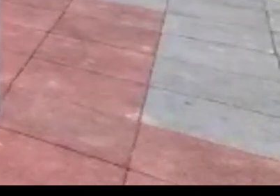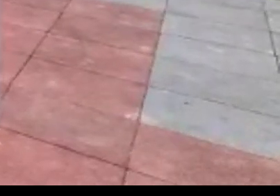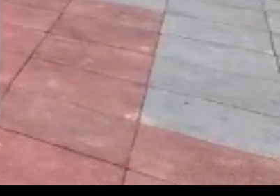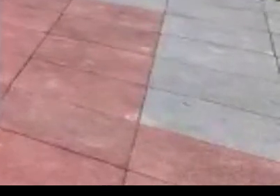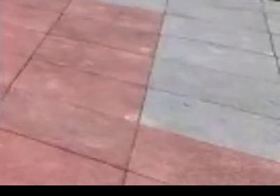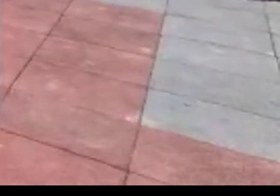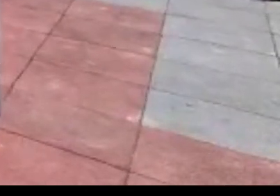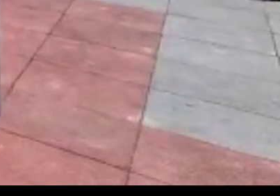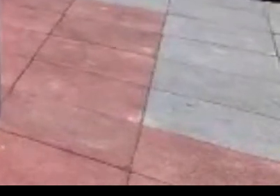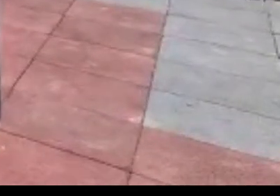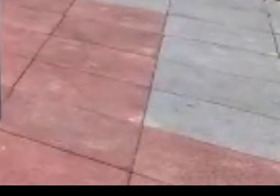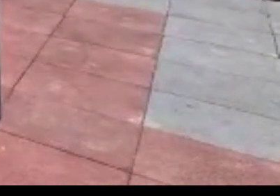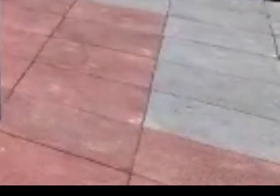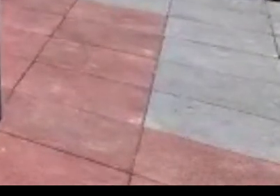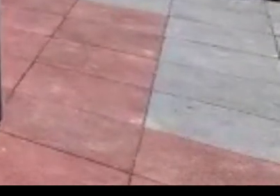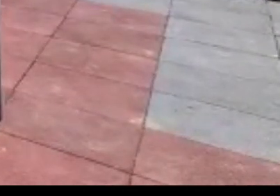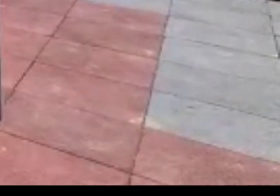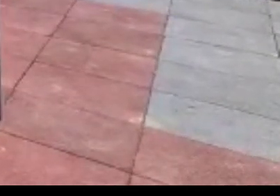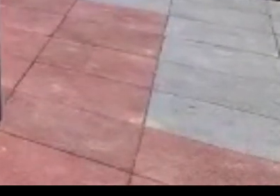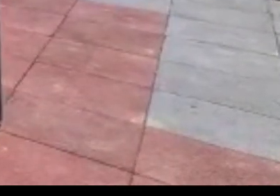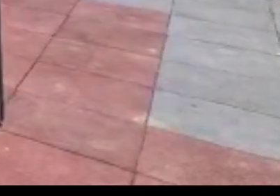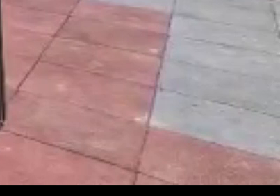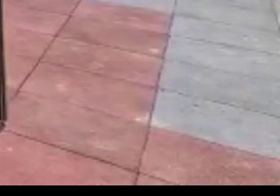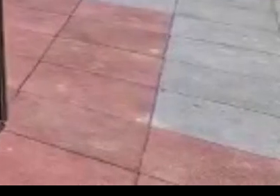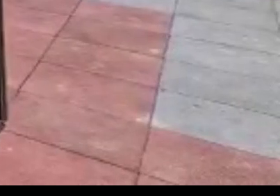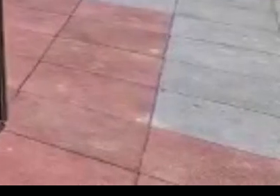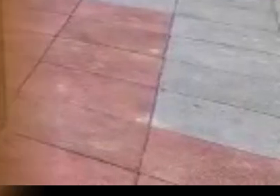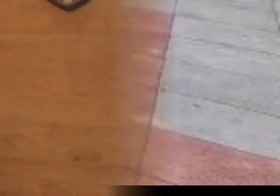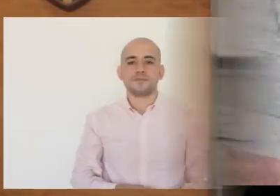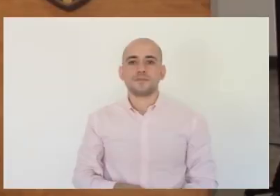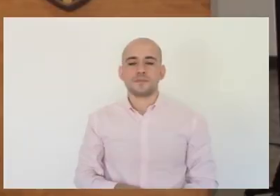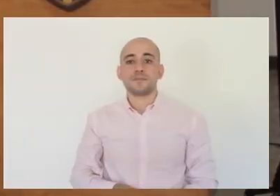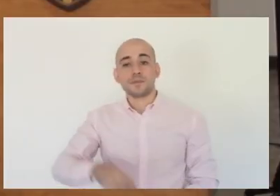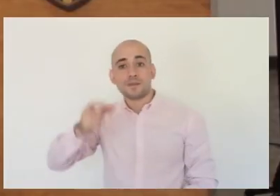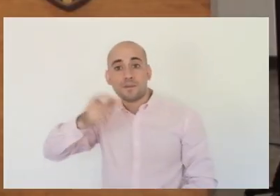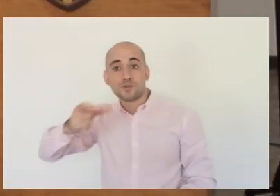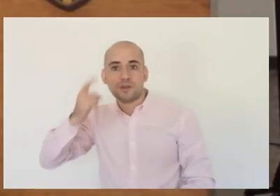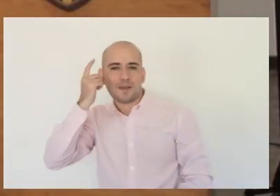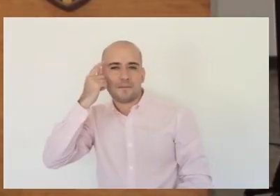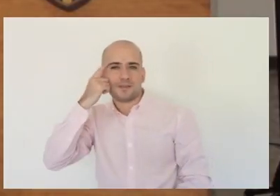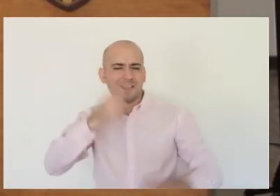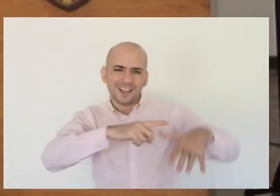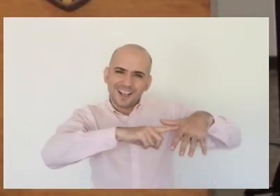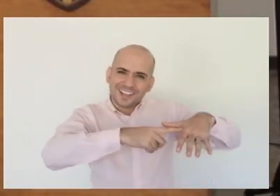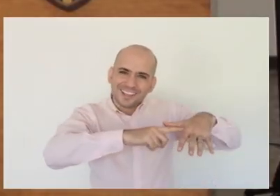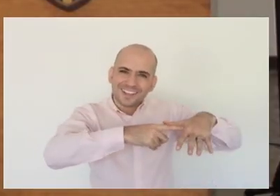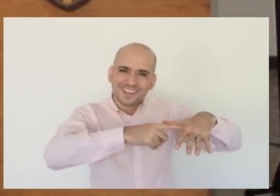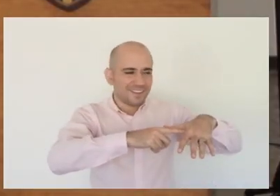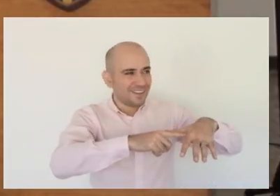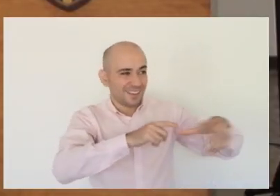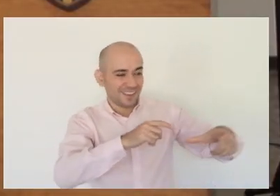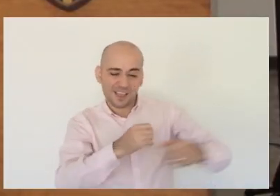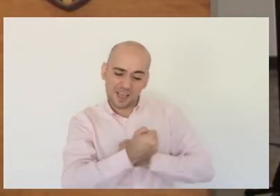de los adultos mayores, no solamente de Rancagua, sino que de la región. Mucho se ha dicho que la tecnología